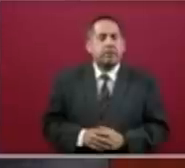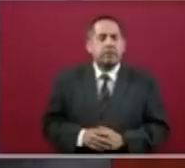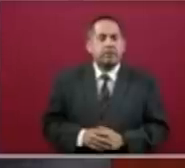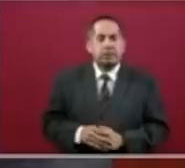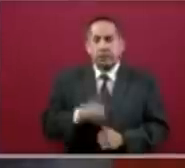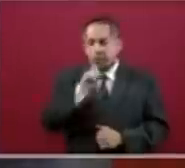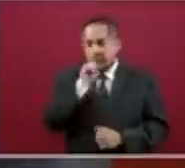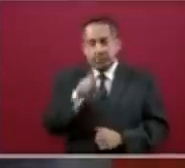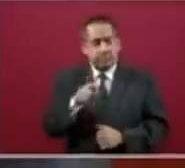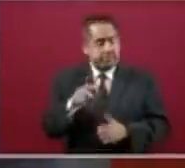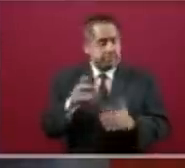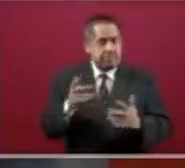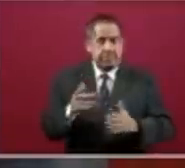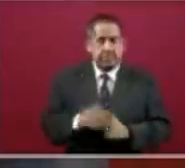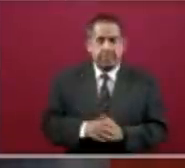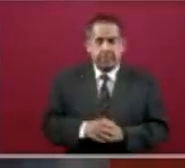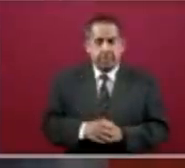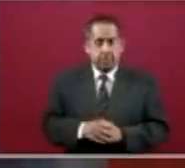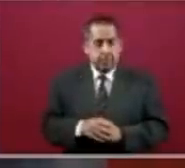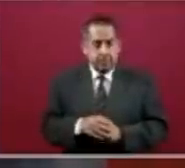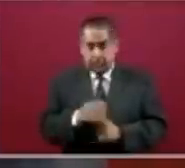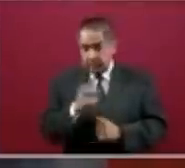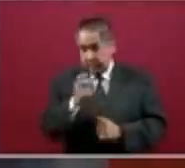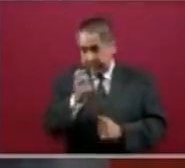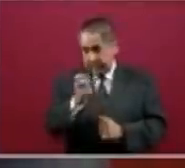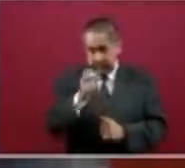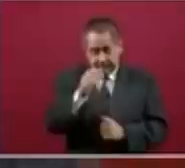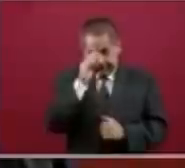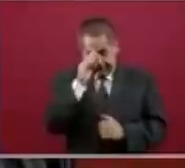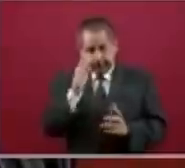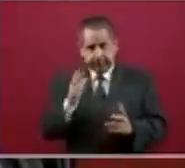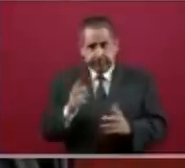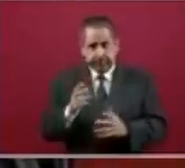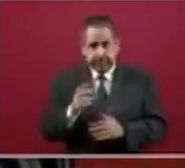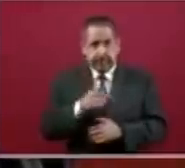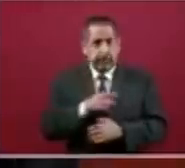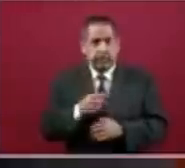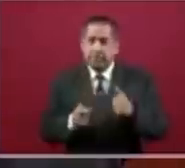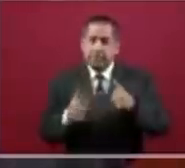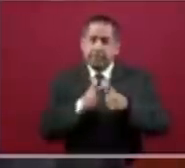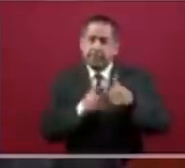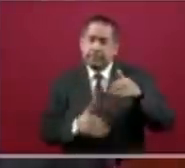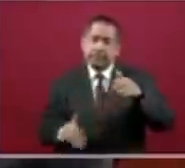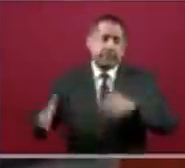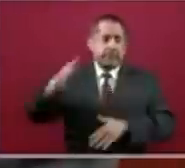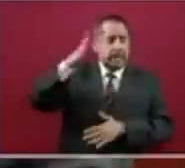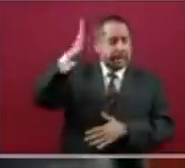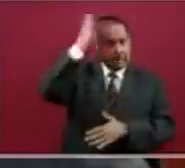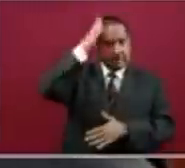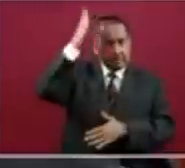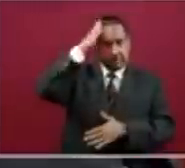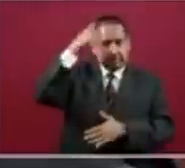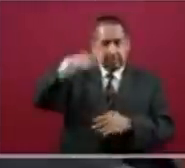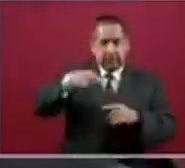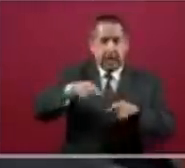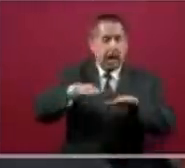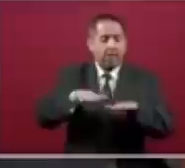que si a esas vamos, tenemos que ir con los de arriba y ya hacer a un